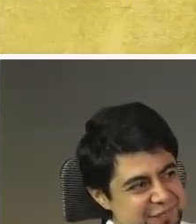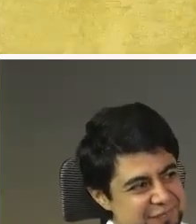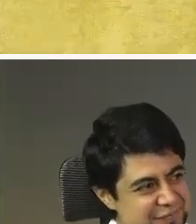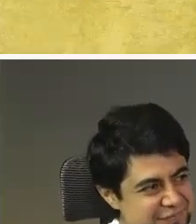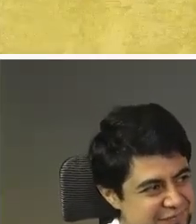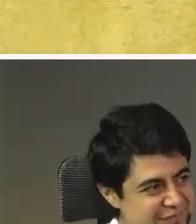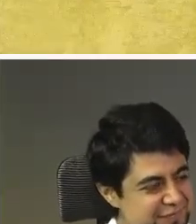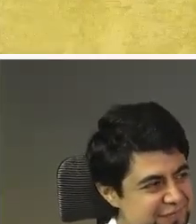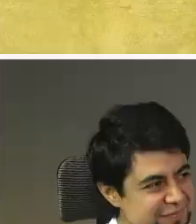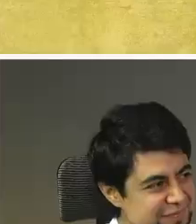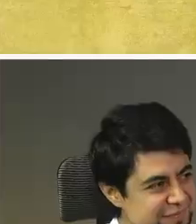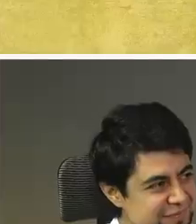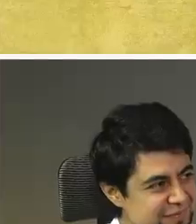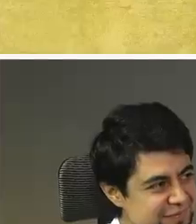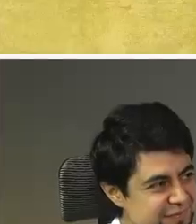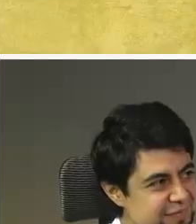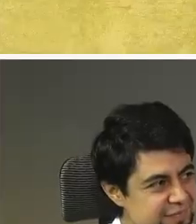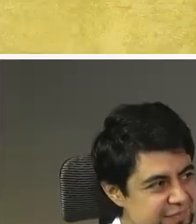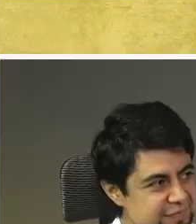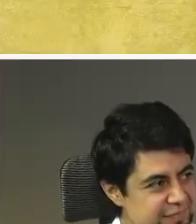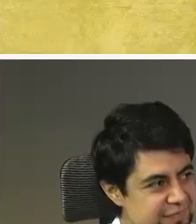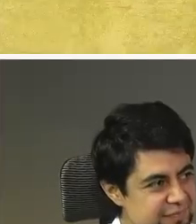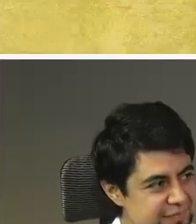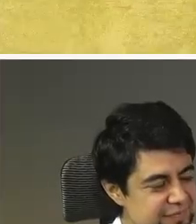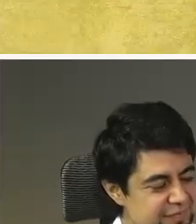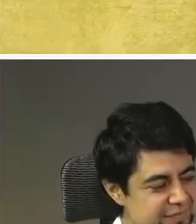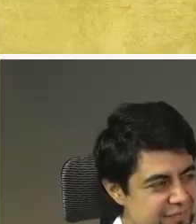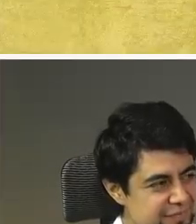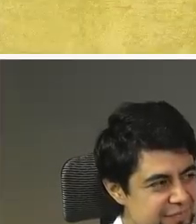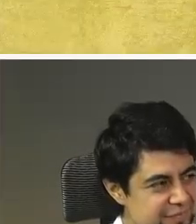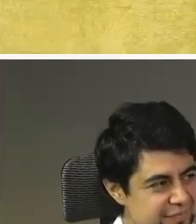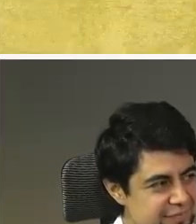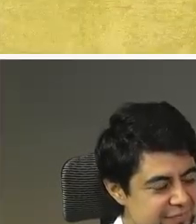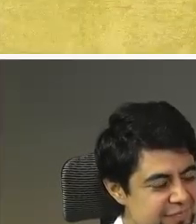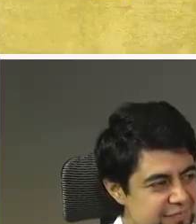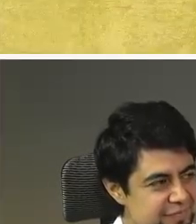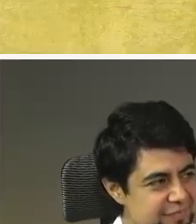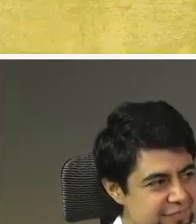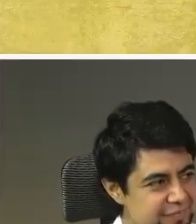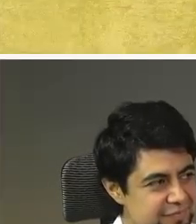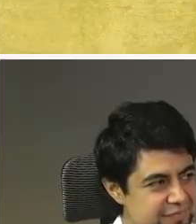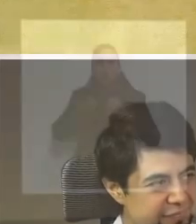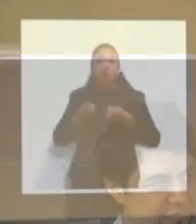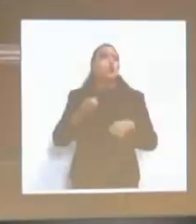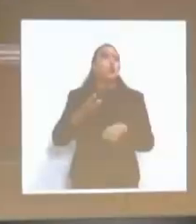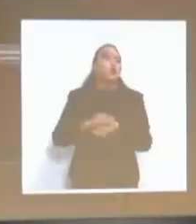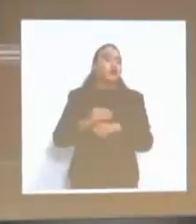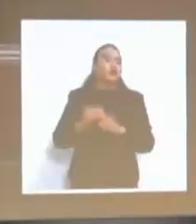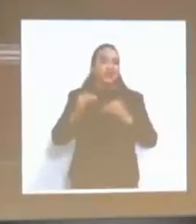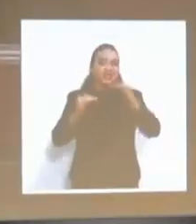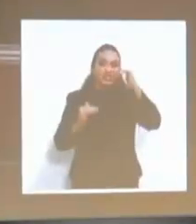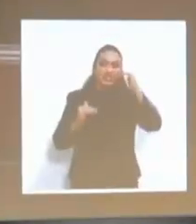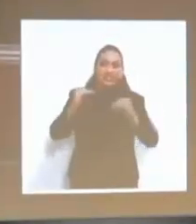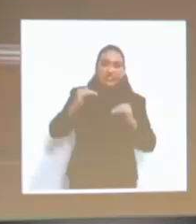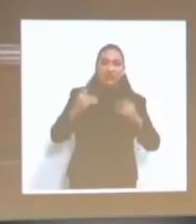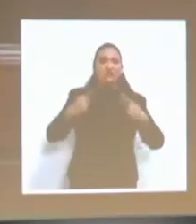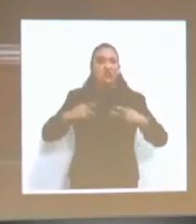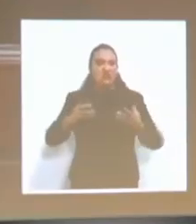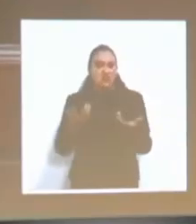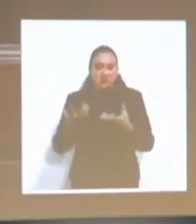El dulce menos favorito de todos, esos son. Y sin embargo, hay que hacer otros dulces. Digamos, hay que